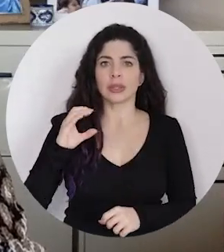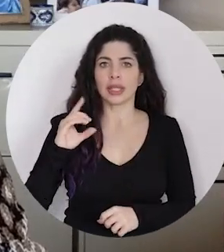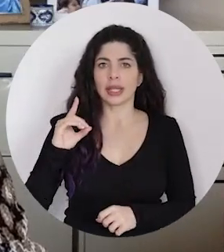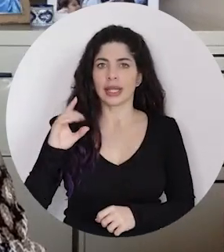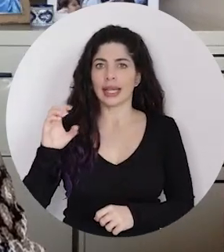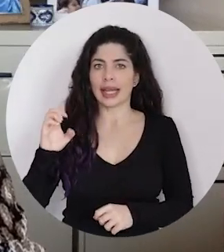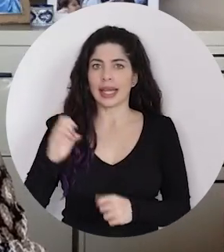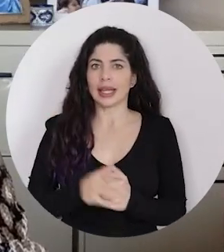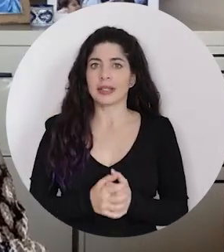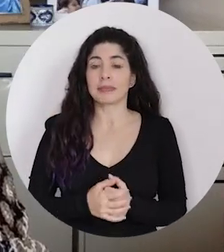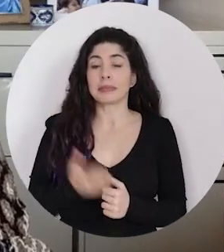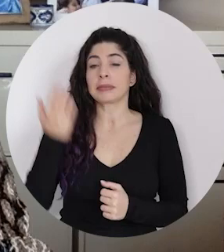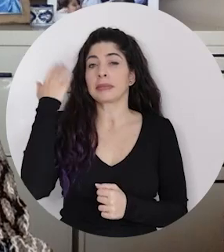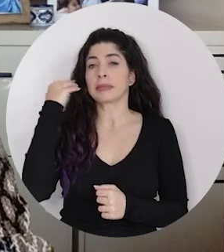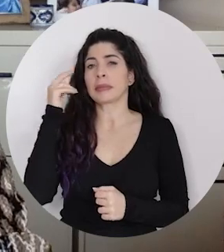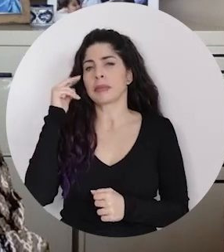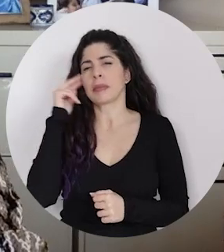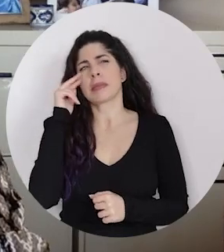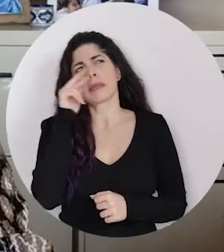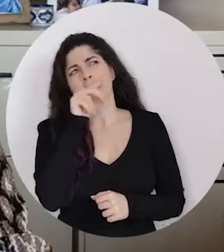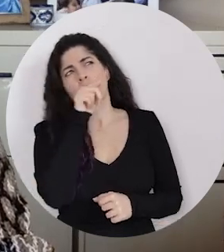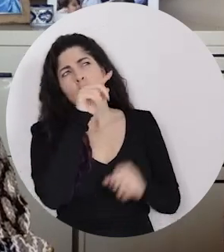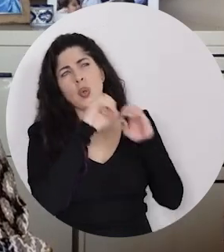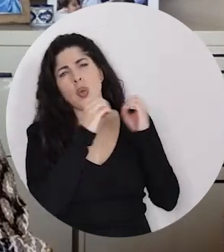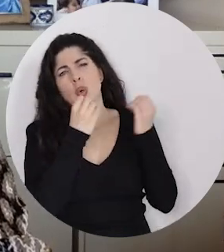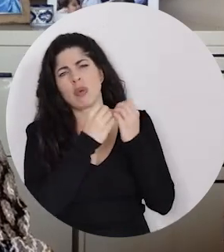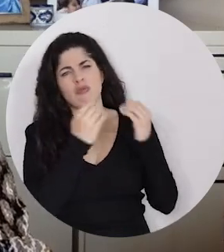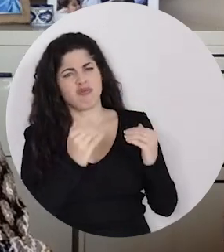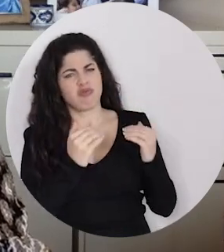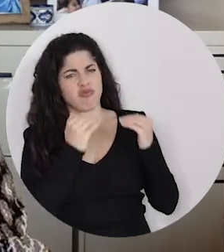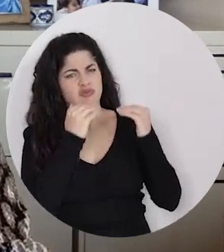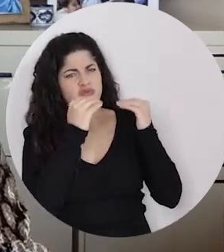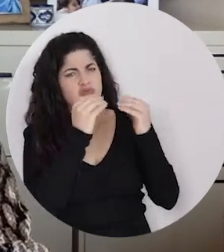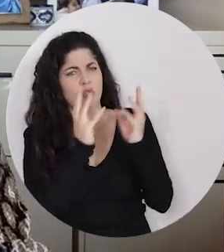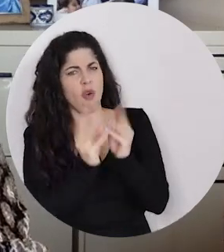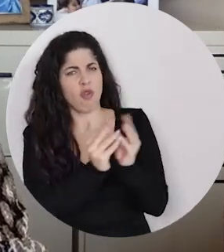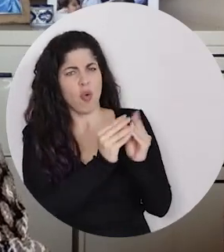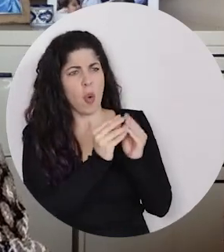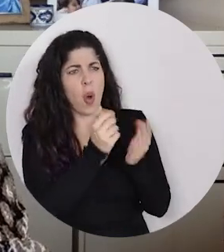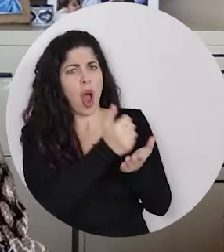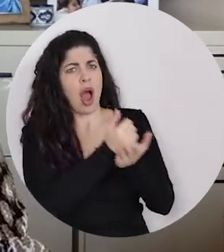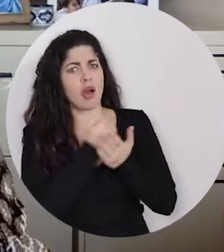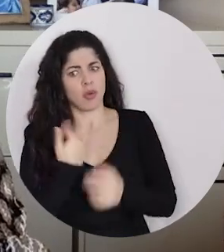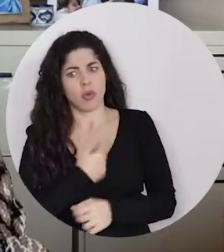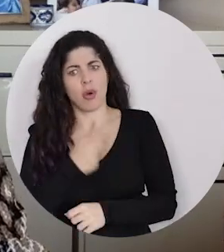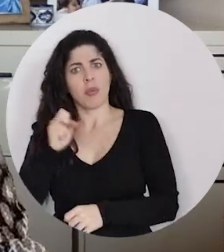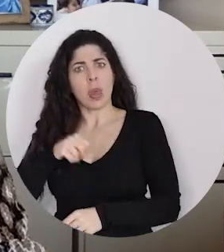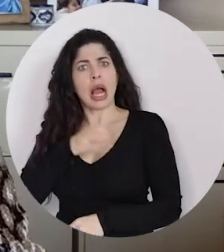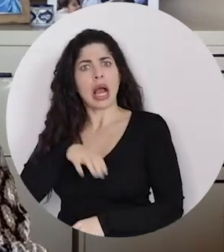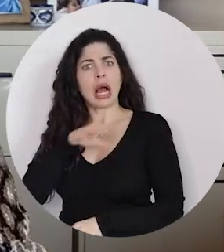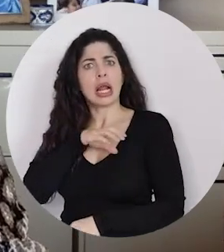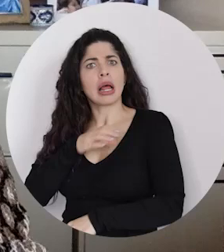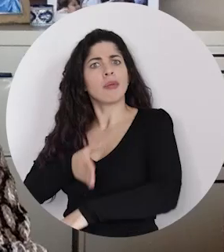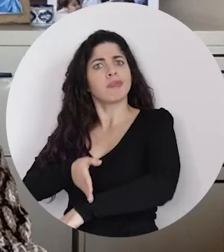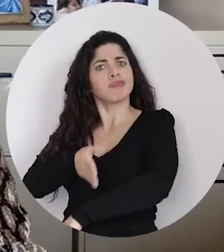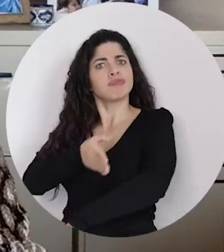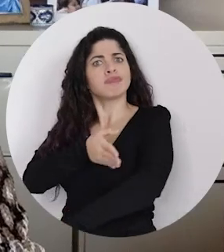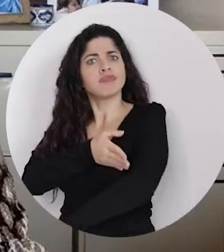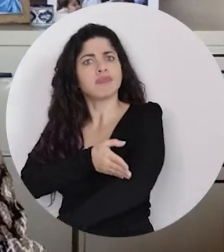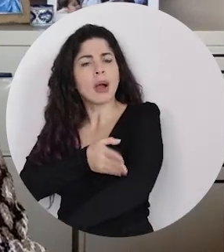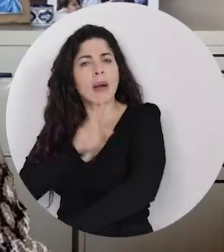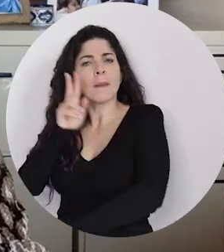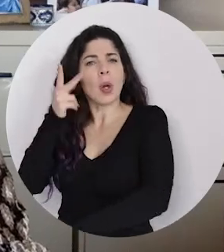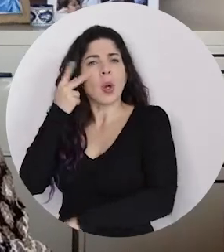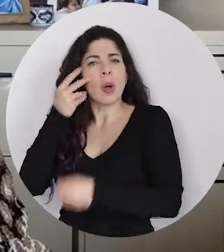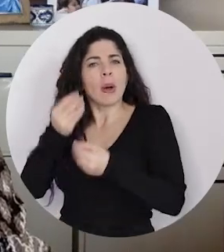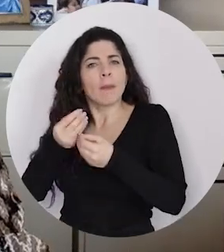de la OECD. Veíamos en esa organización un foro de excelencia que nos permitiría dar un salto en la calidad